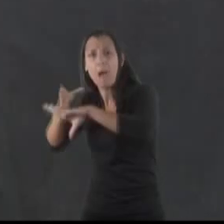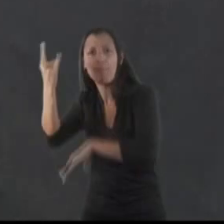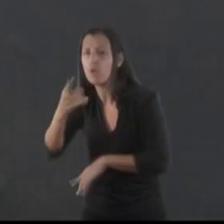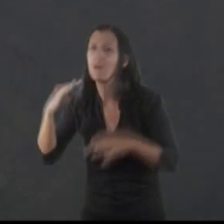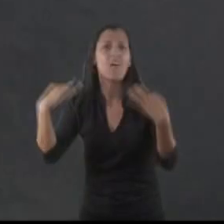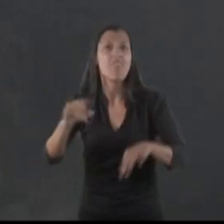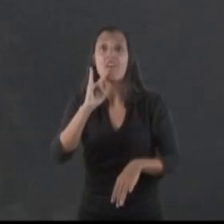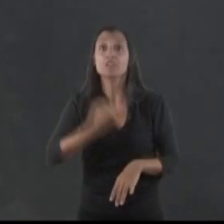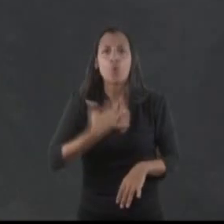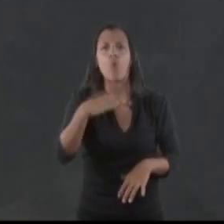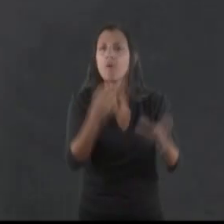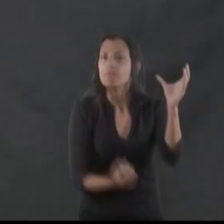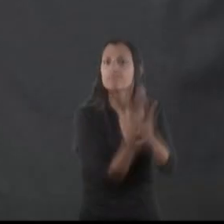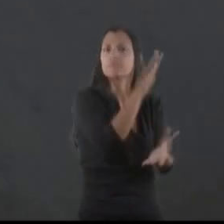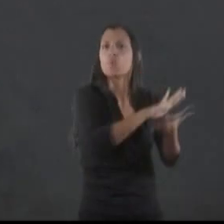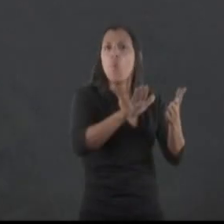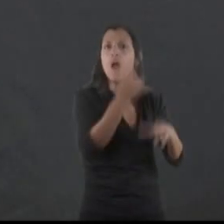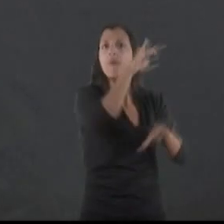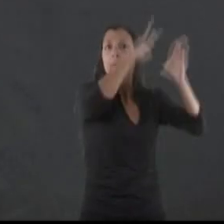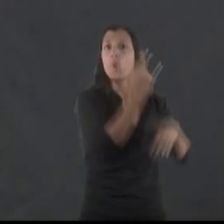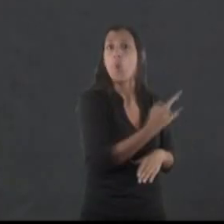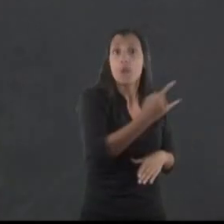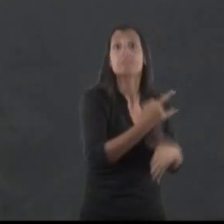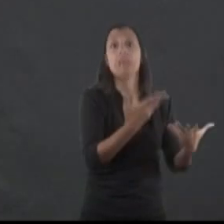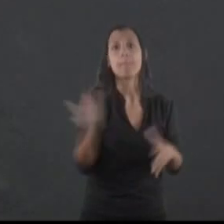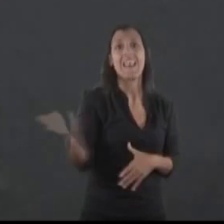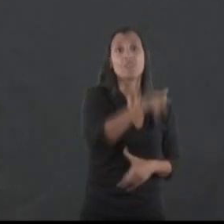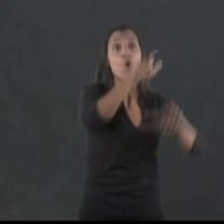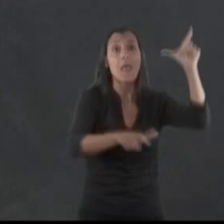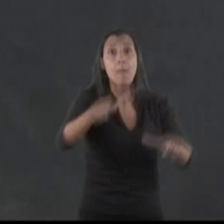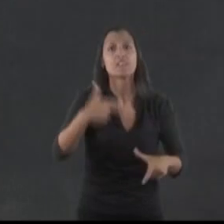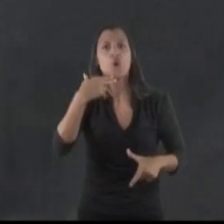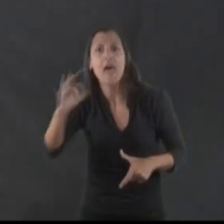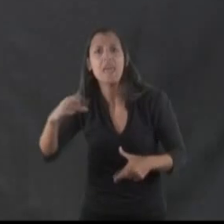hacer una universidad cercana para que nuestros hijos puedan estudiar